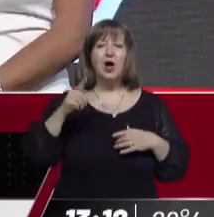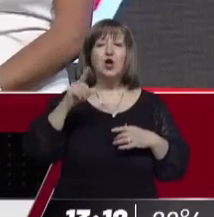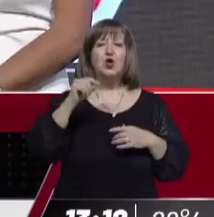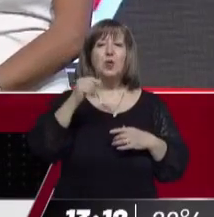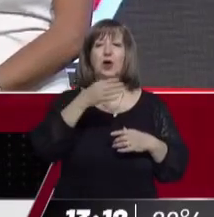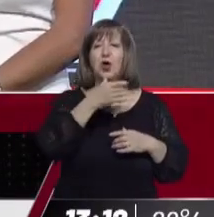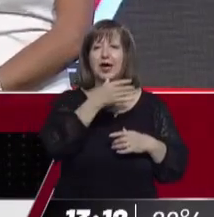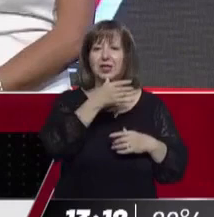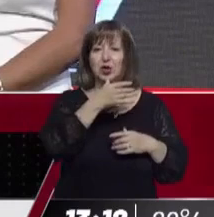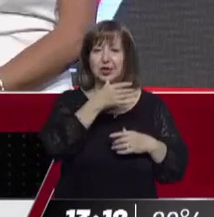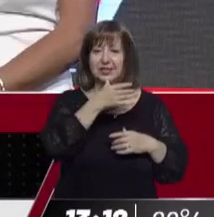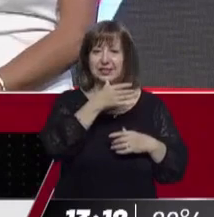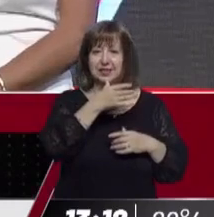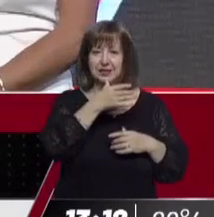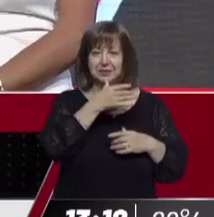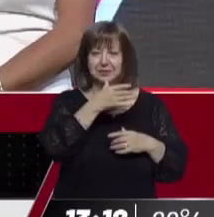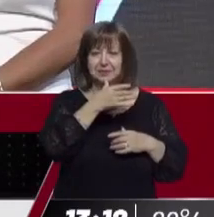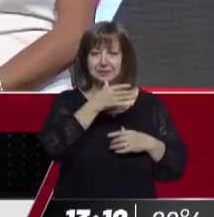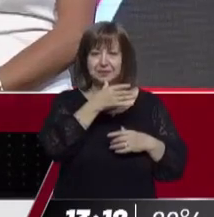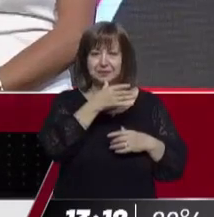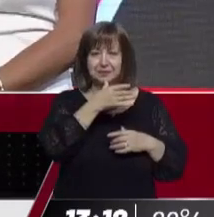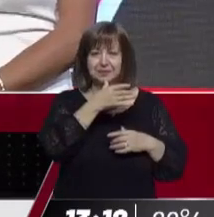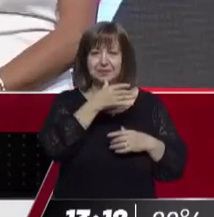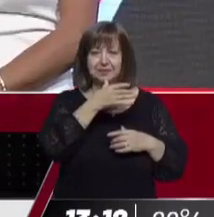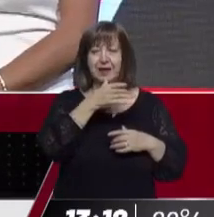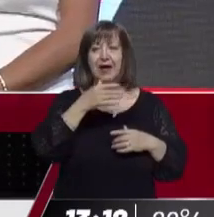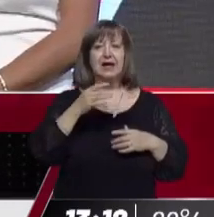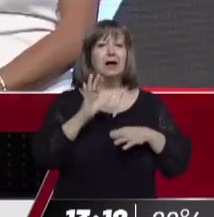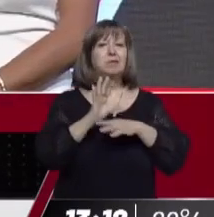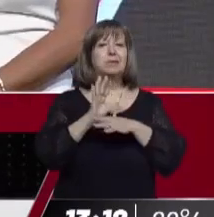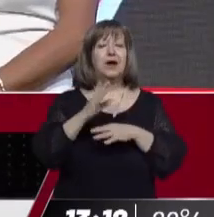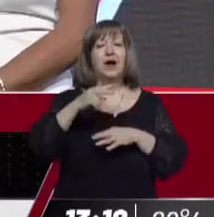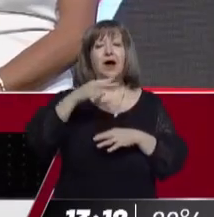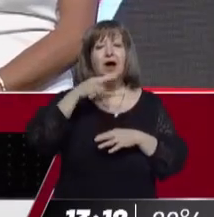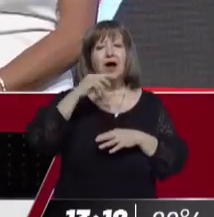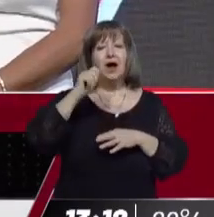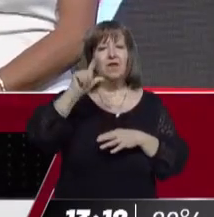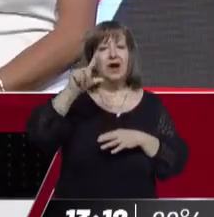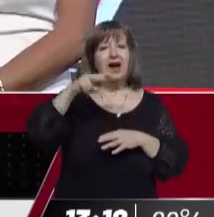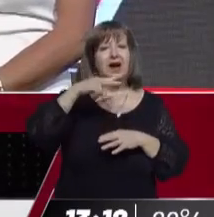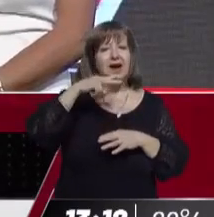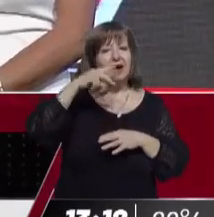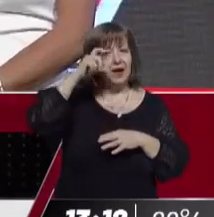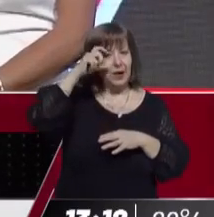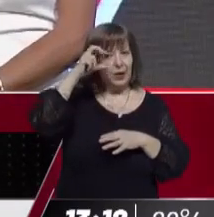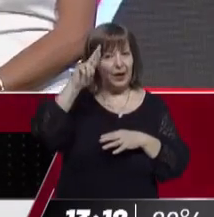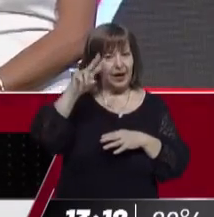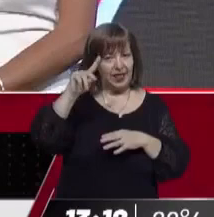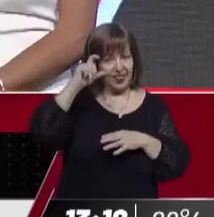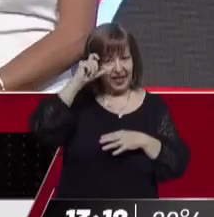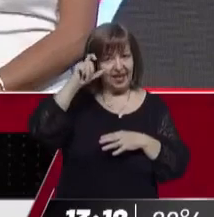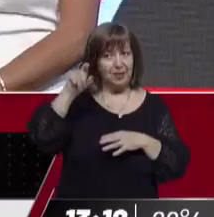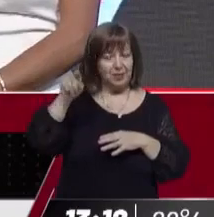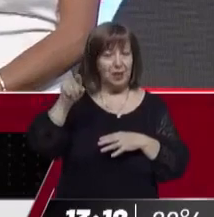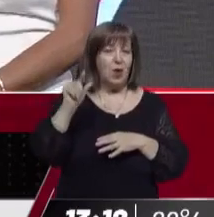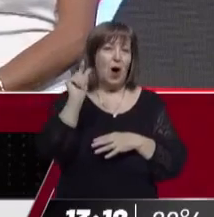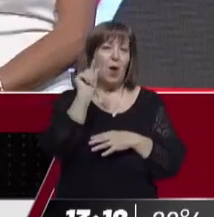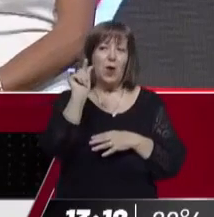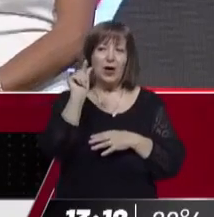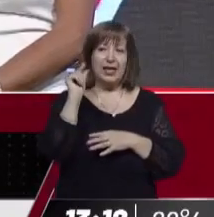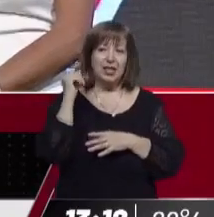número 14. Les comento que corresponde a Valverde, si mal no recuerdo, un chico que hace muy